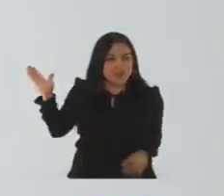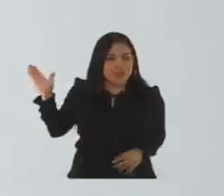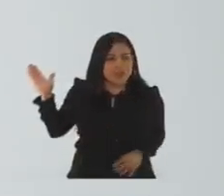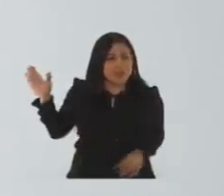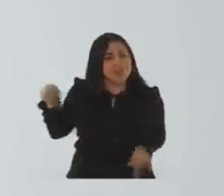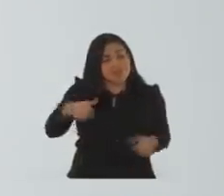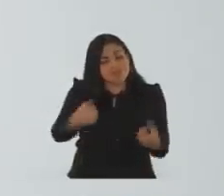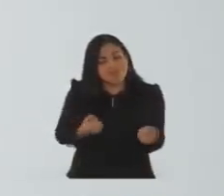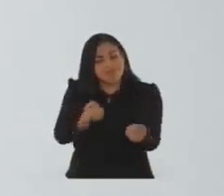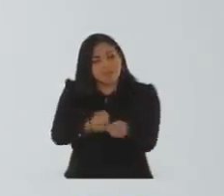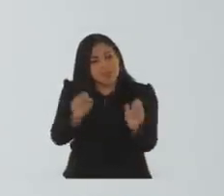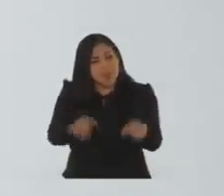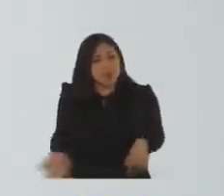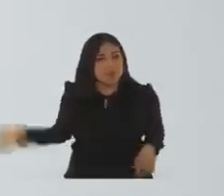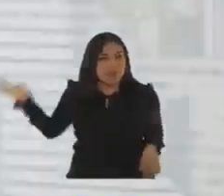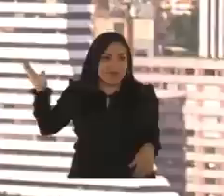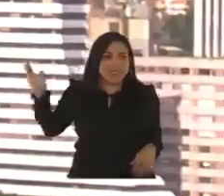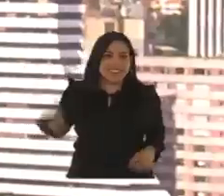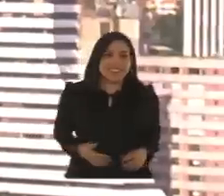pantalla.